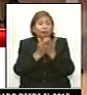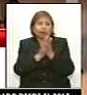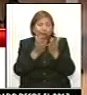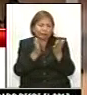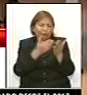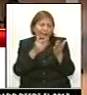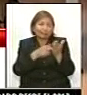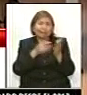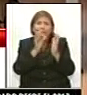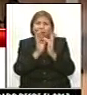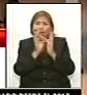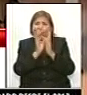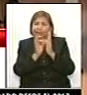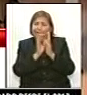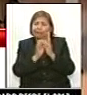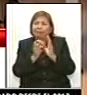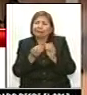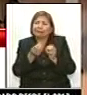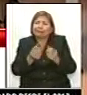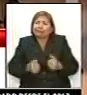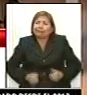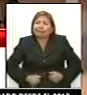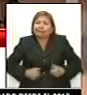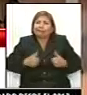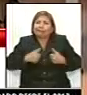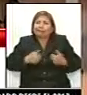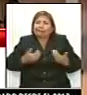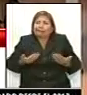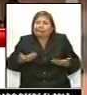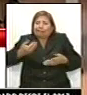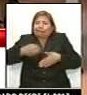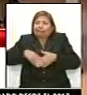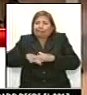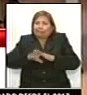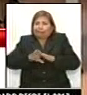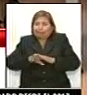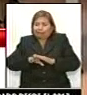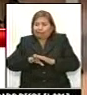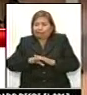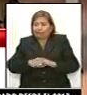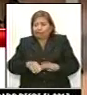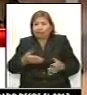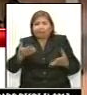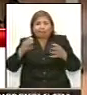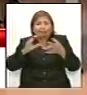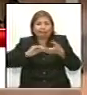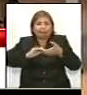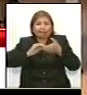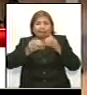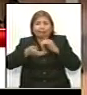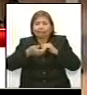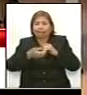pues las directrices de cómo uno debía vivir dentro de la comunidad.